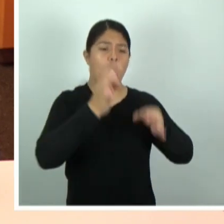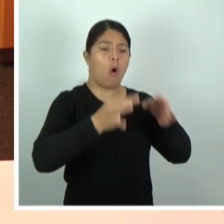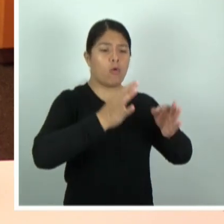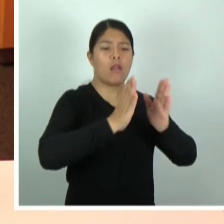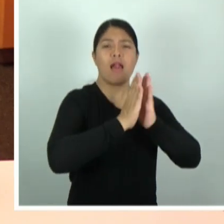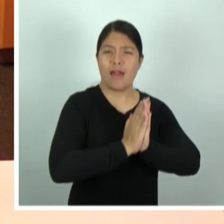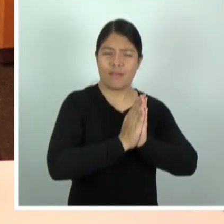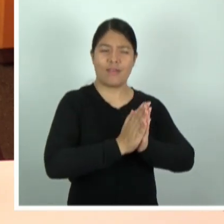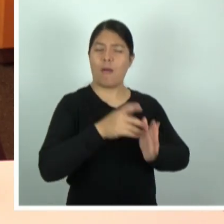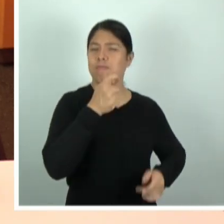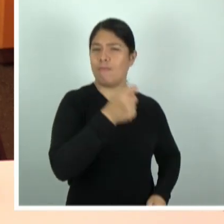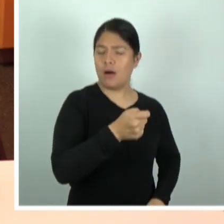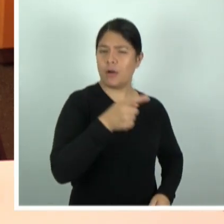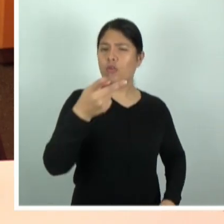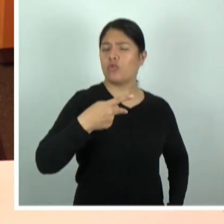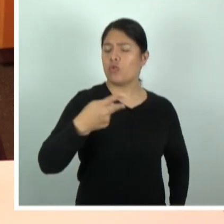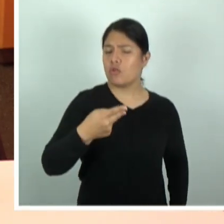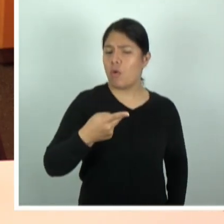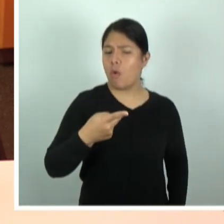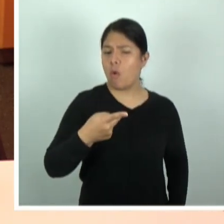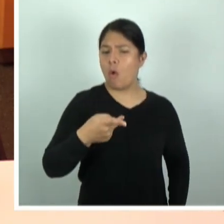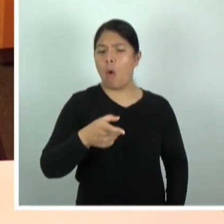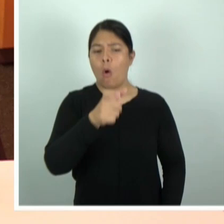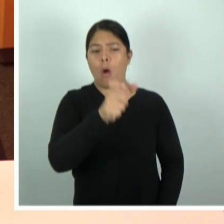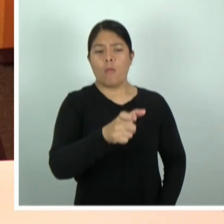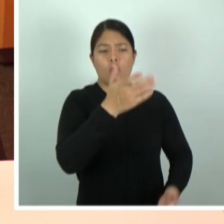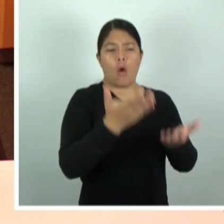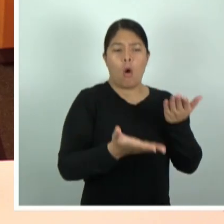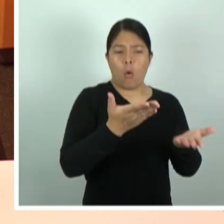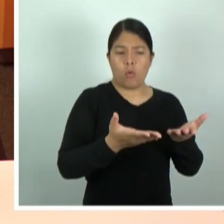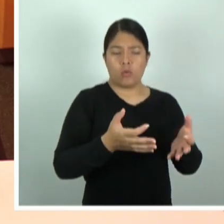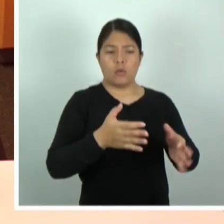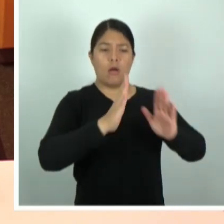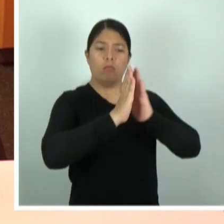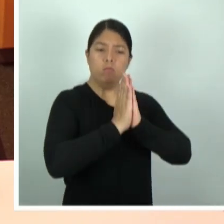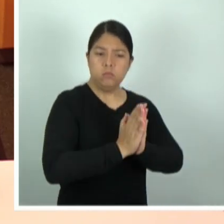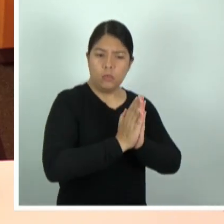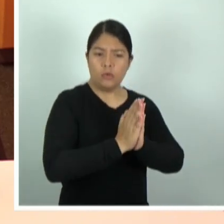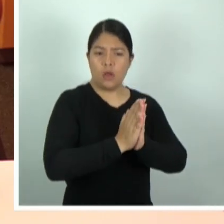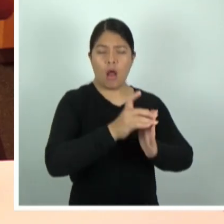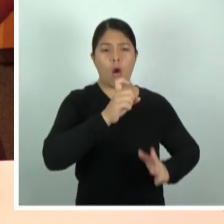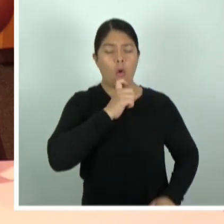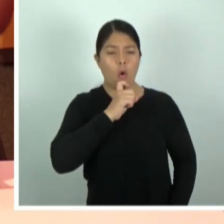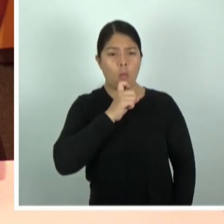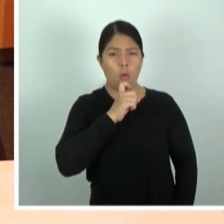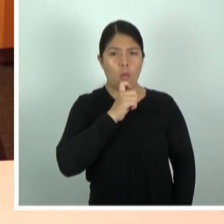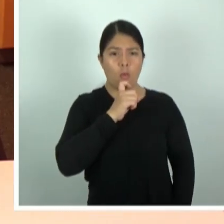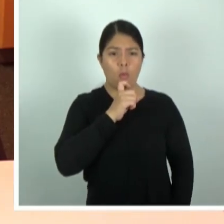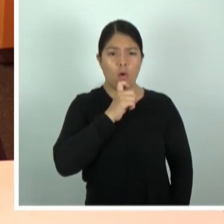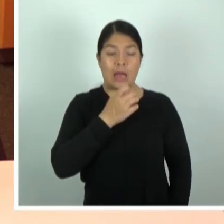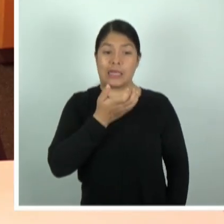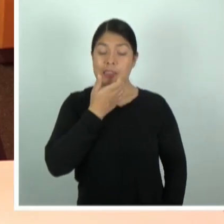tú y yo vamos a ser justos? ¿Cómo tú y yo vamos a ser santos si es completamente opuesto a